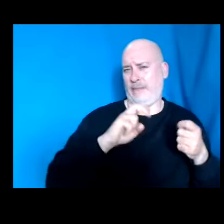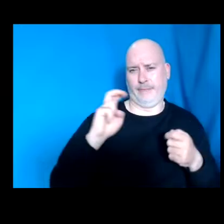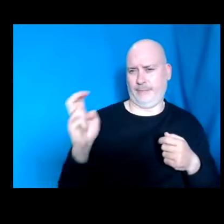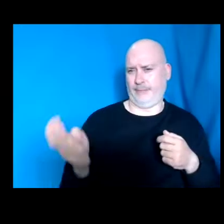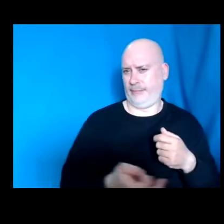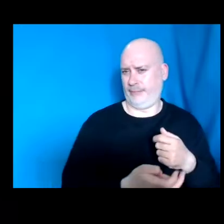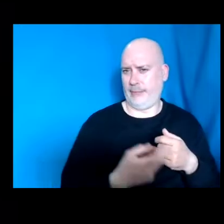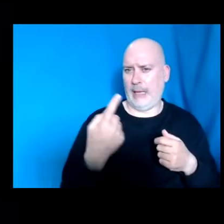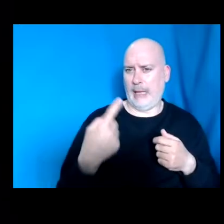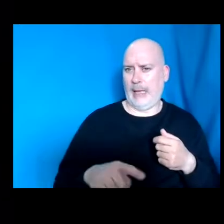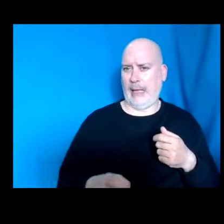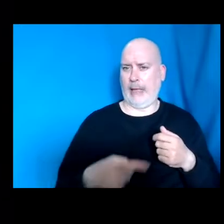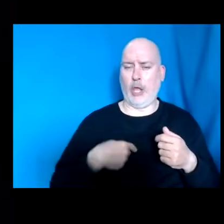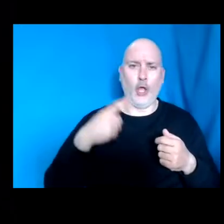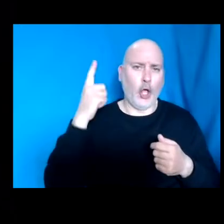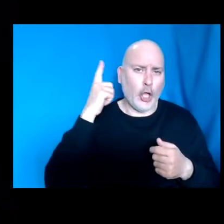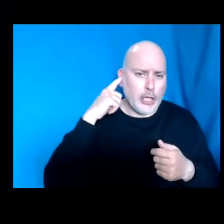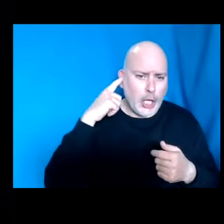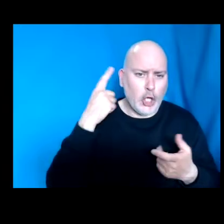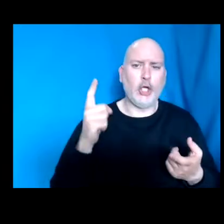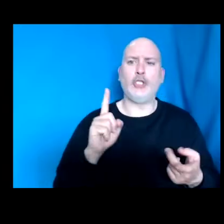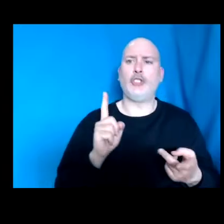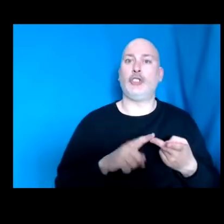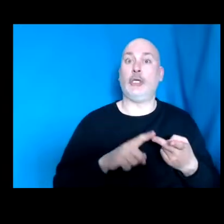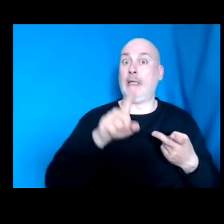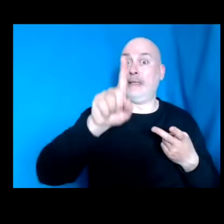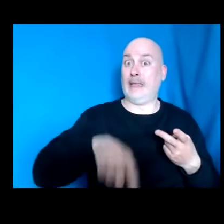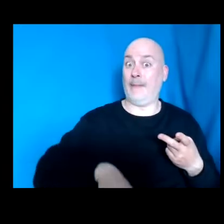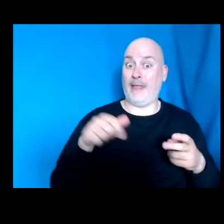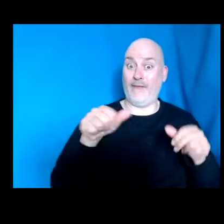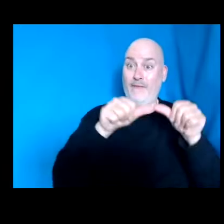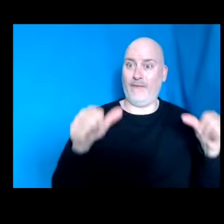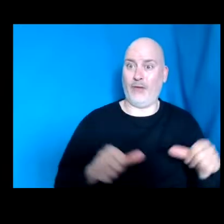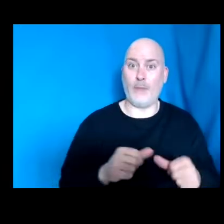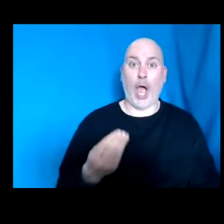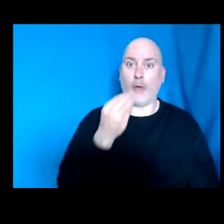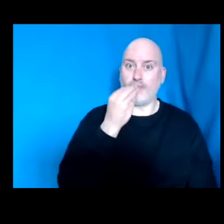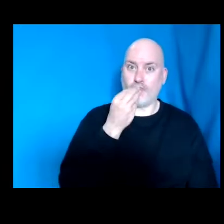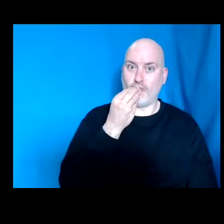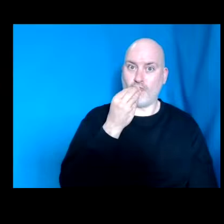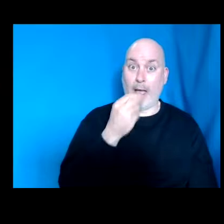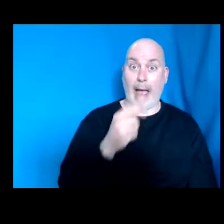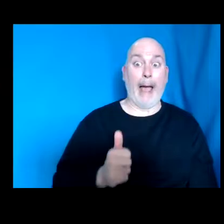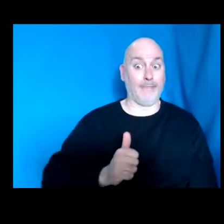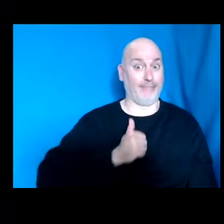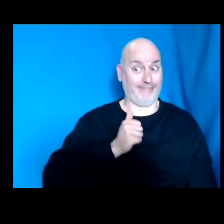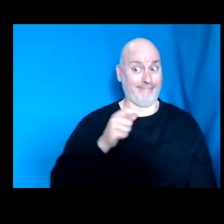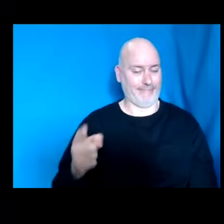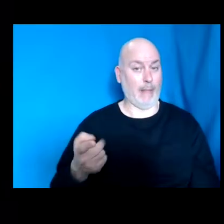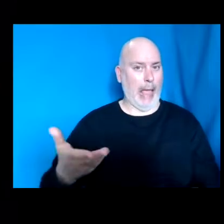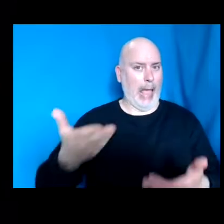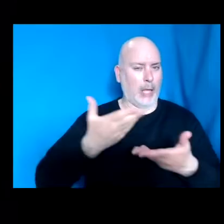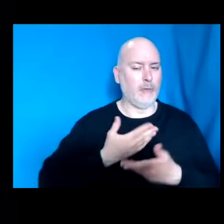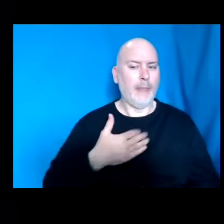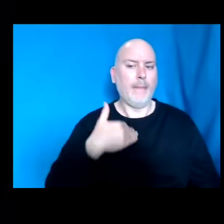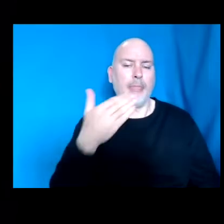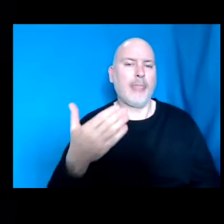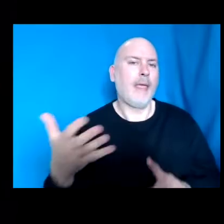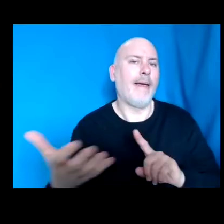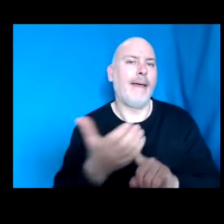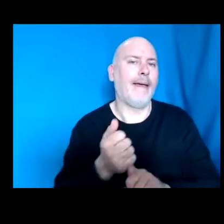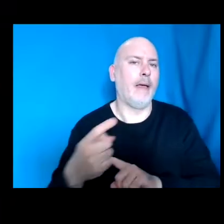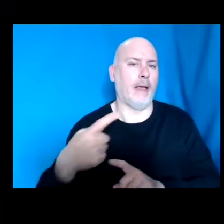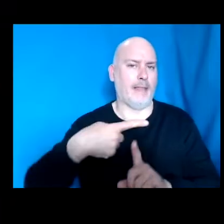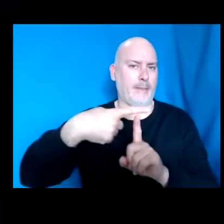frontales, los ópticos, incluso hay termómetros en forma de chupete que nos ayudan a medir la temperatura. Pero lo